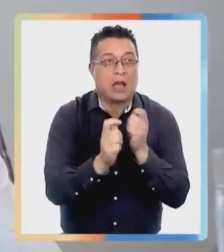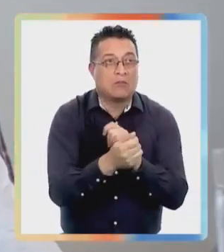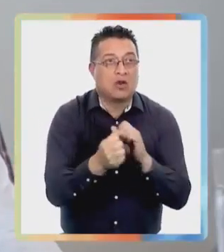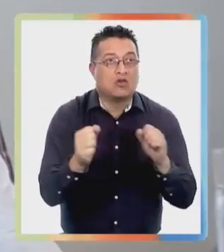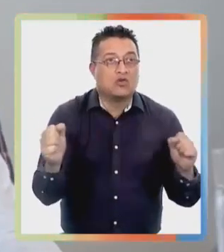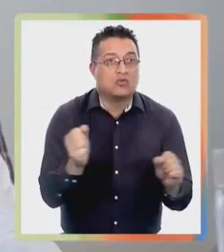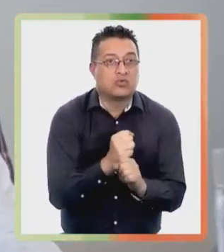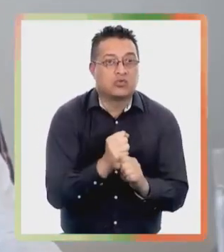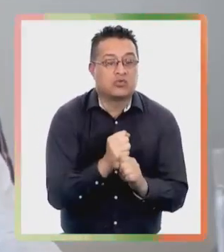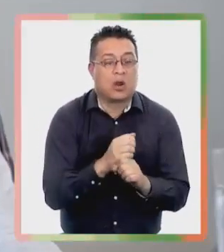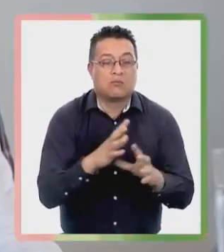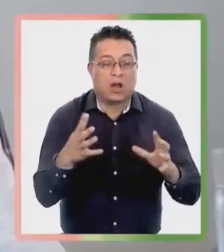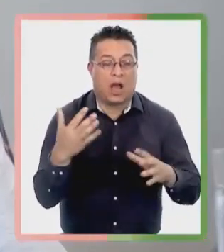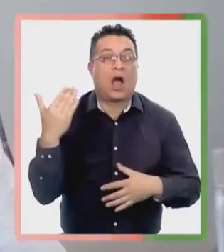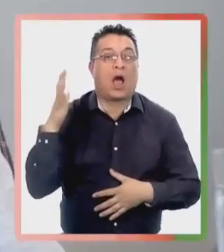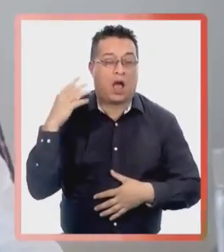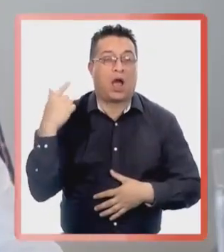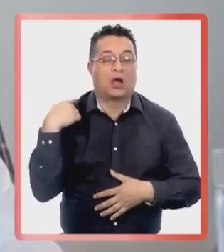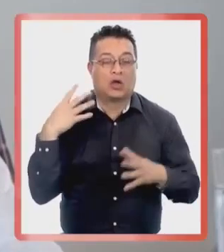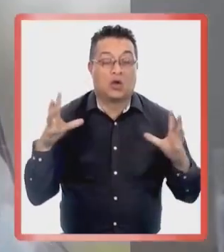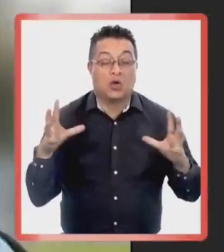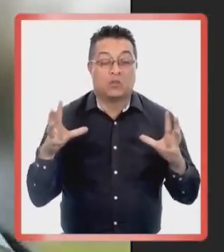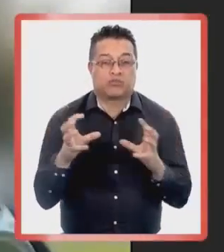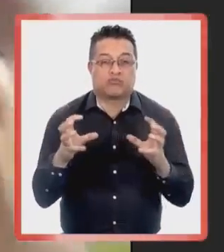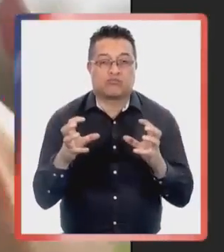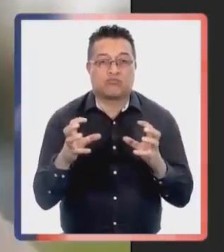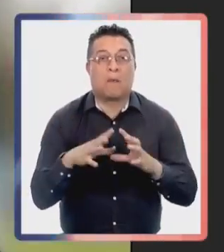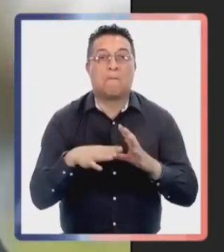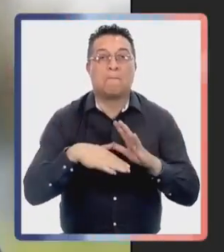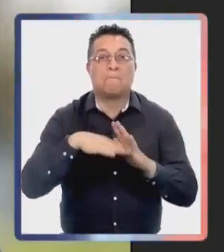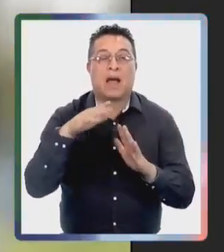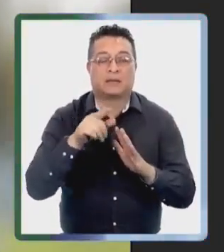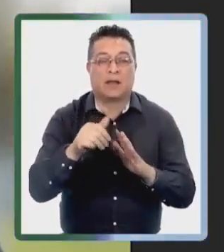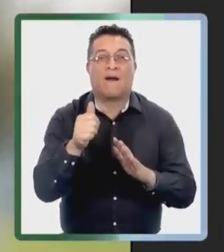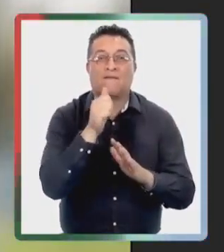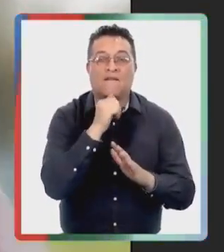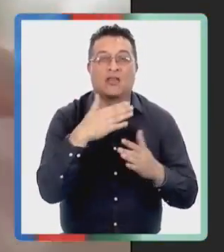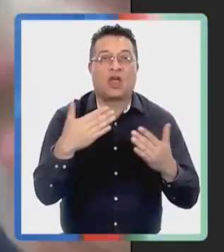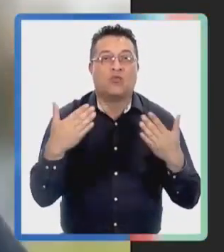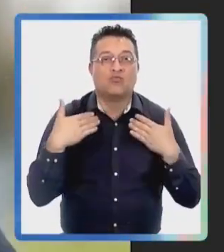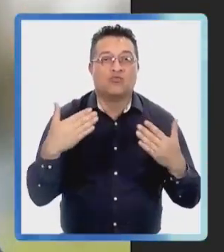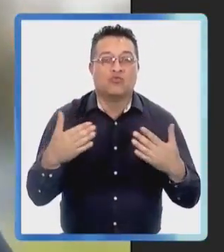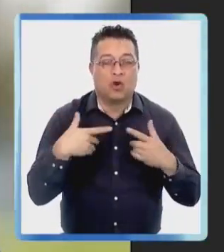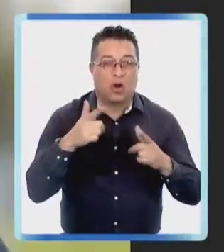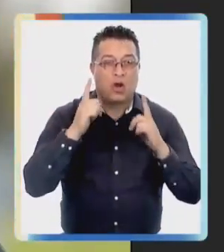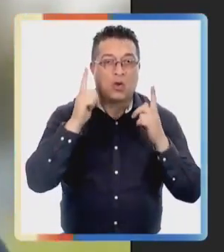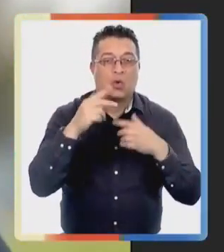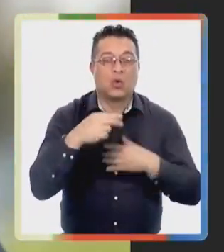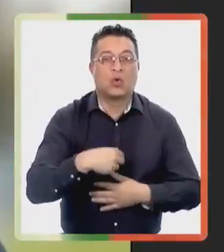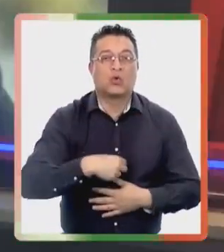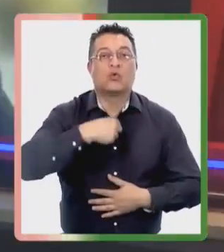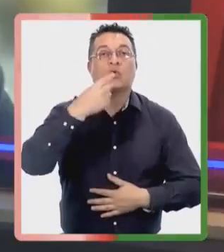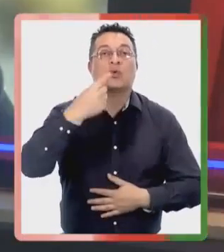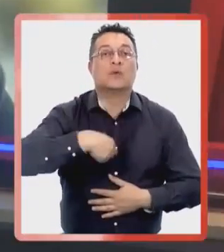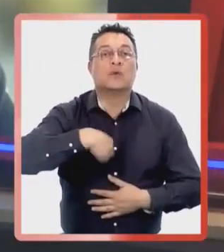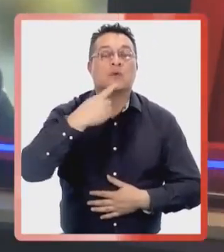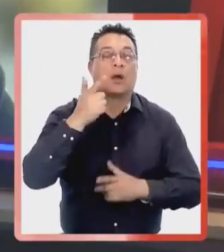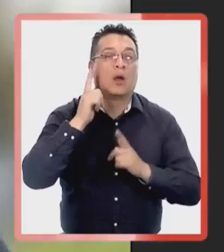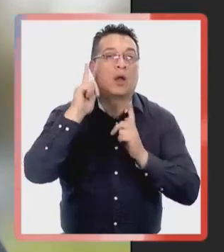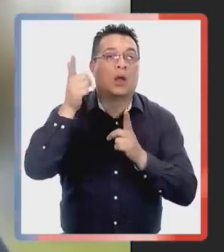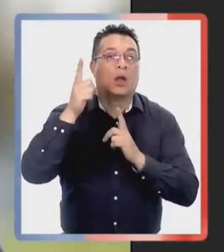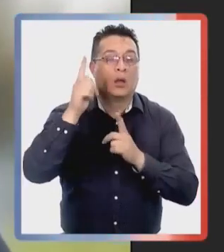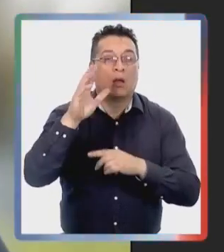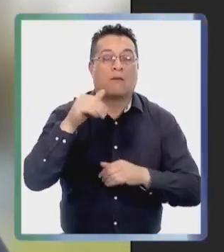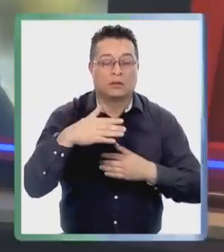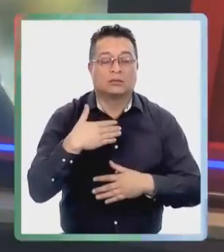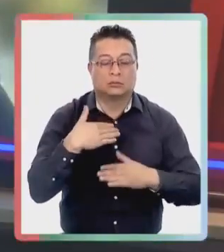temperatura produzca más broncoconstricción y eso genere la falta de aire o el silbido en el pecho, y por eso es muy importante que los pacientes